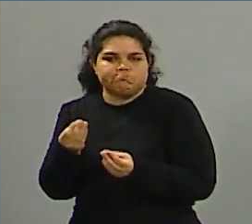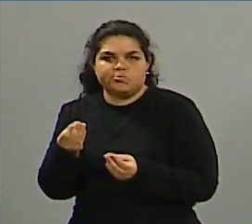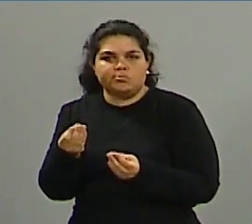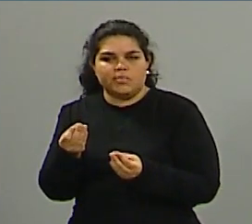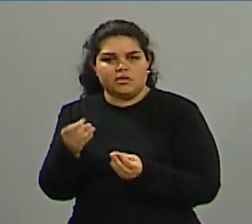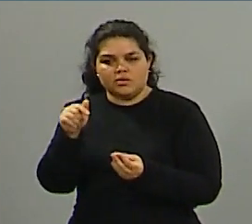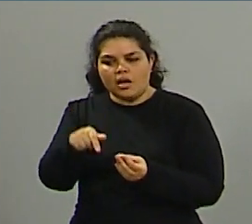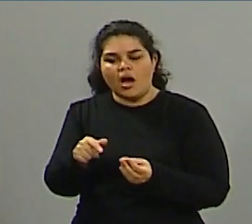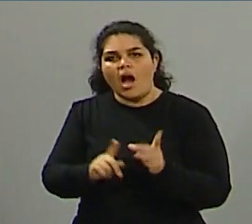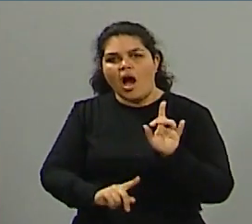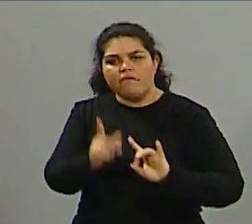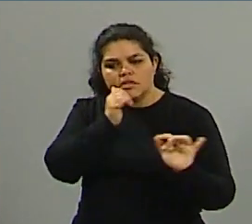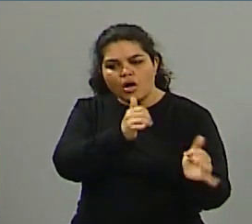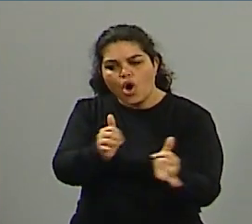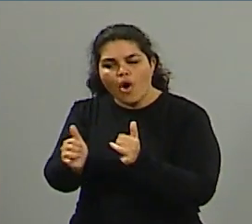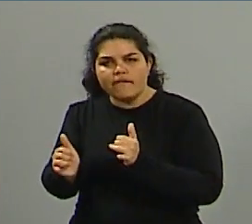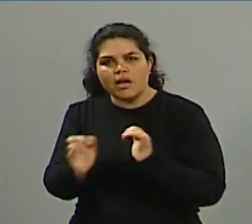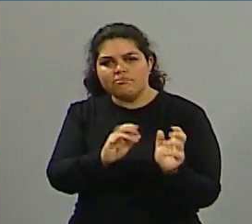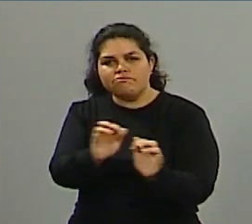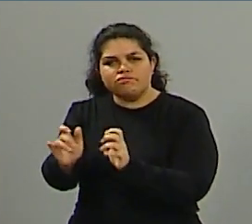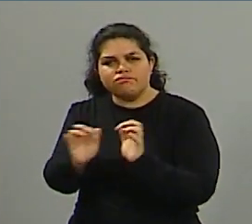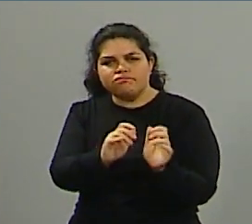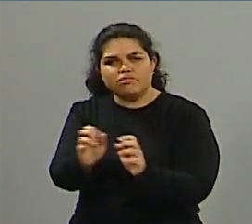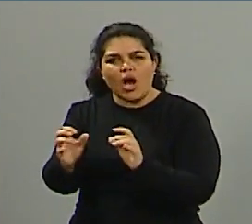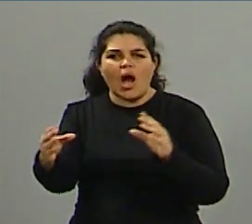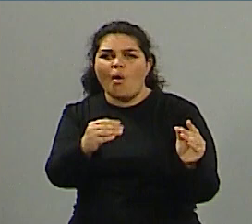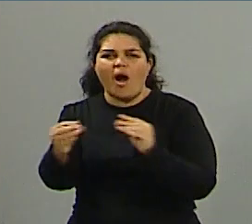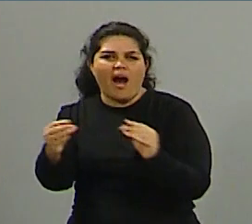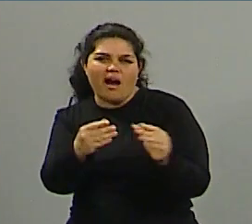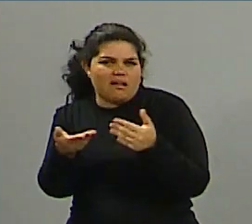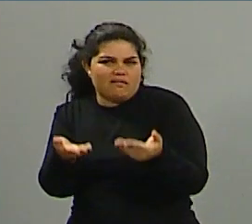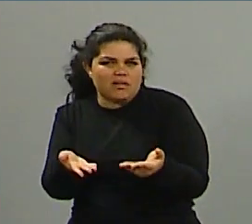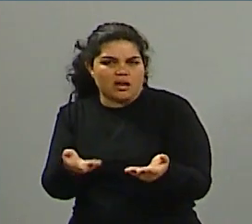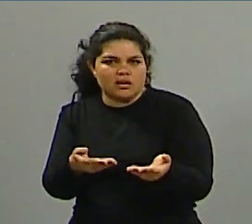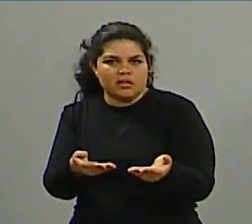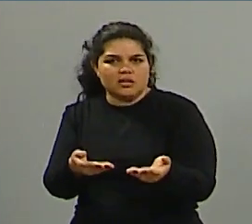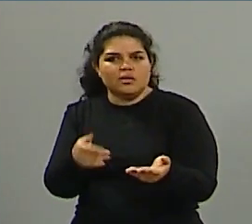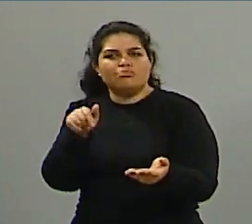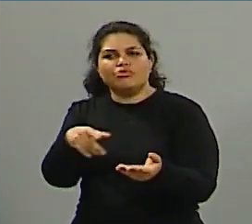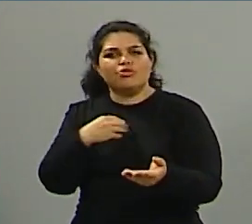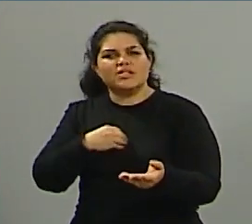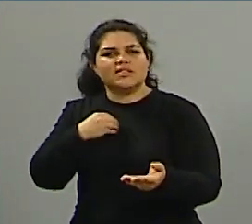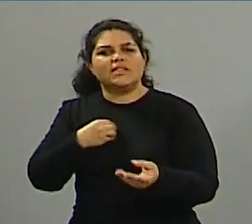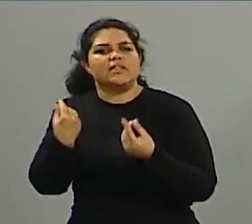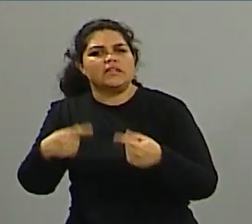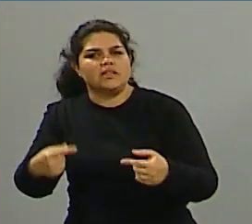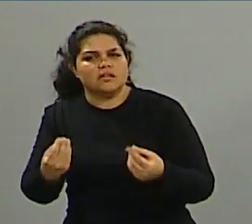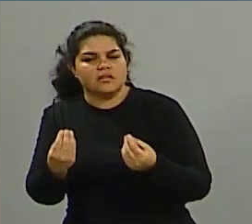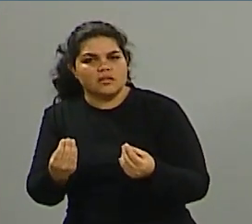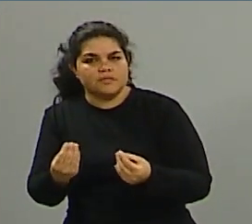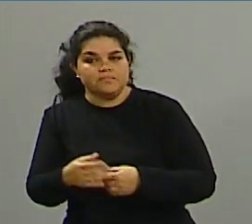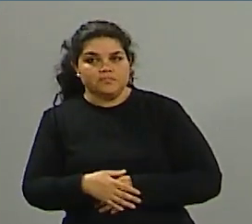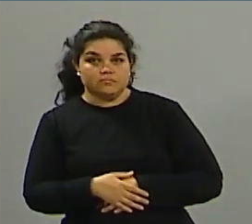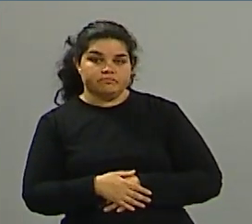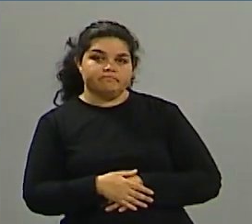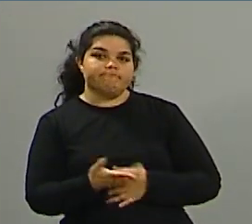además estaba claro que era el receptor de esa decisión, ¿no? Milei. Sí, yo creo que hubo varias